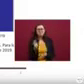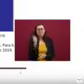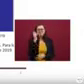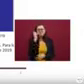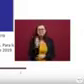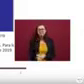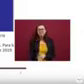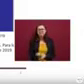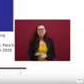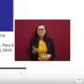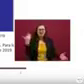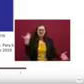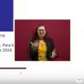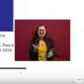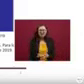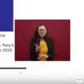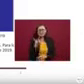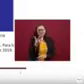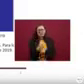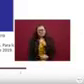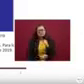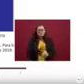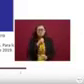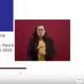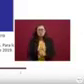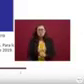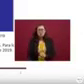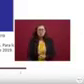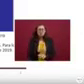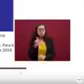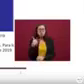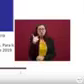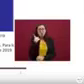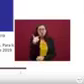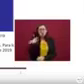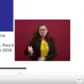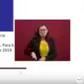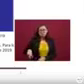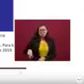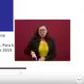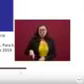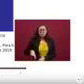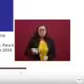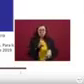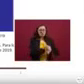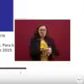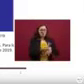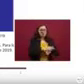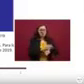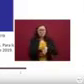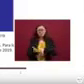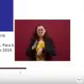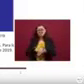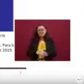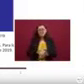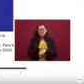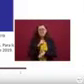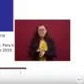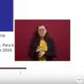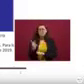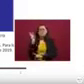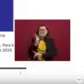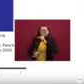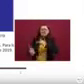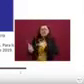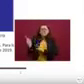Y entonces ya son pesos específicos a nivel mundial con los que tampoco se pueden meter las contrapartes que hace relevancia a los